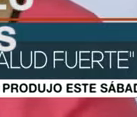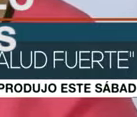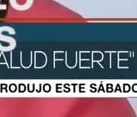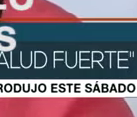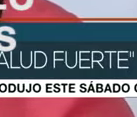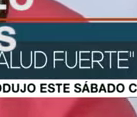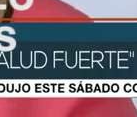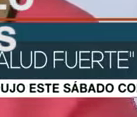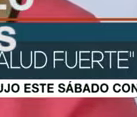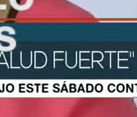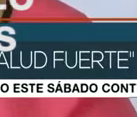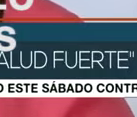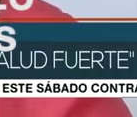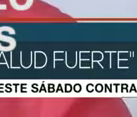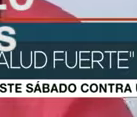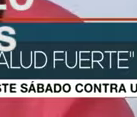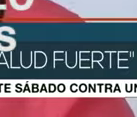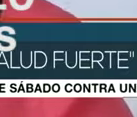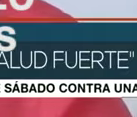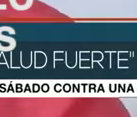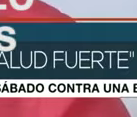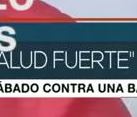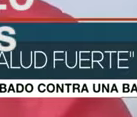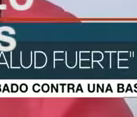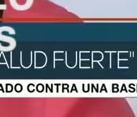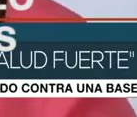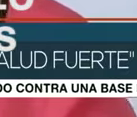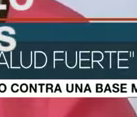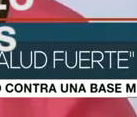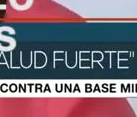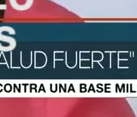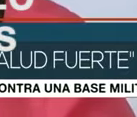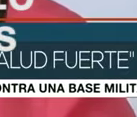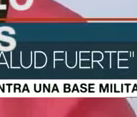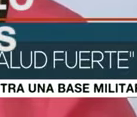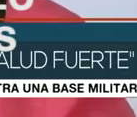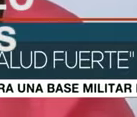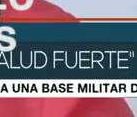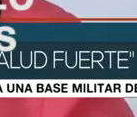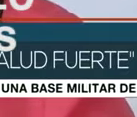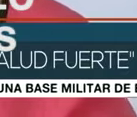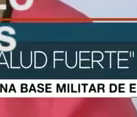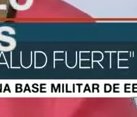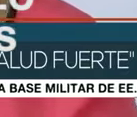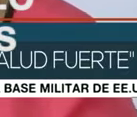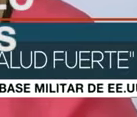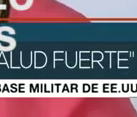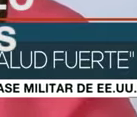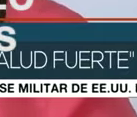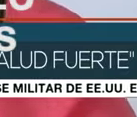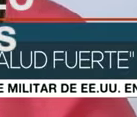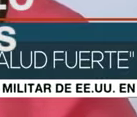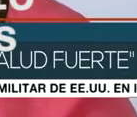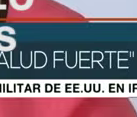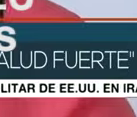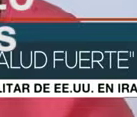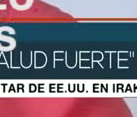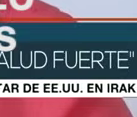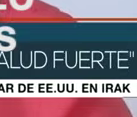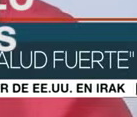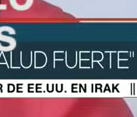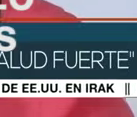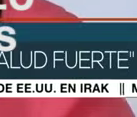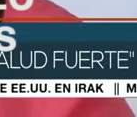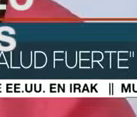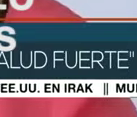alojamiento, excursiones, circuitos, todos los servicios turísticos y demostrar que Cuba es un país seguro en